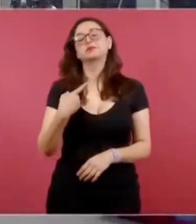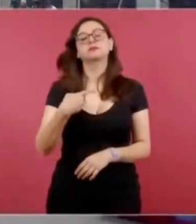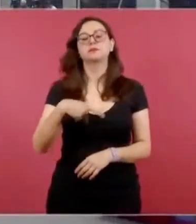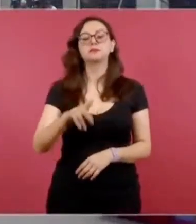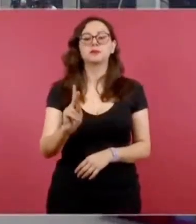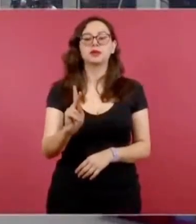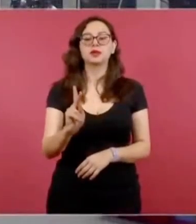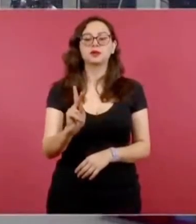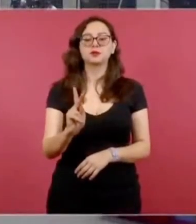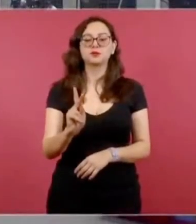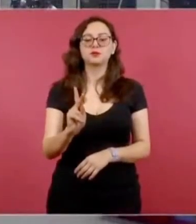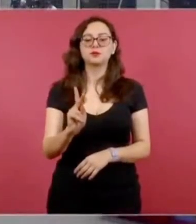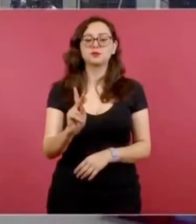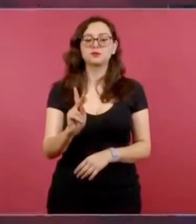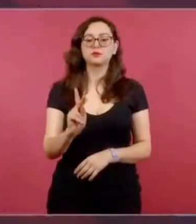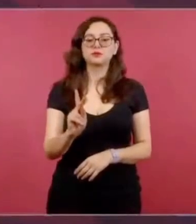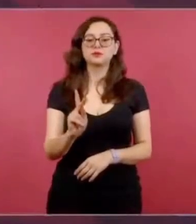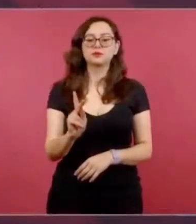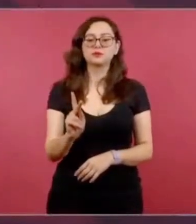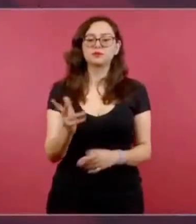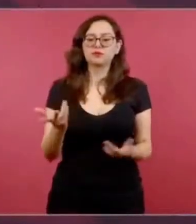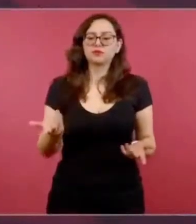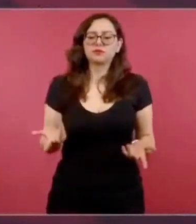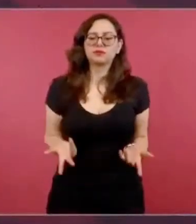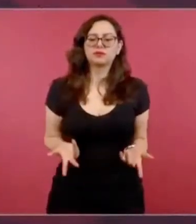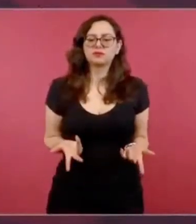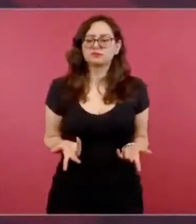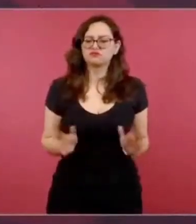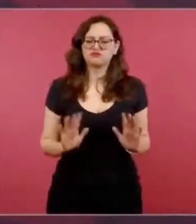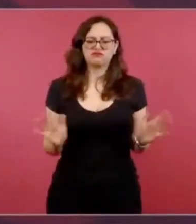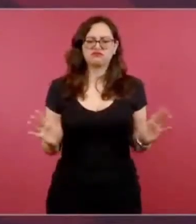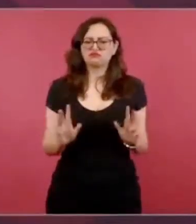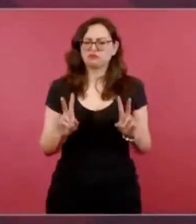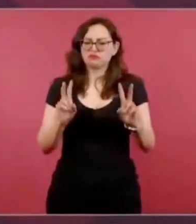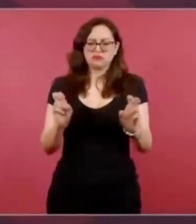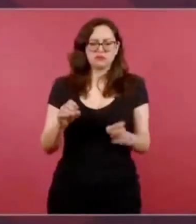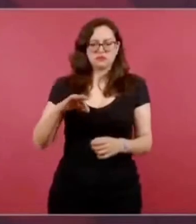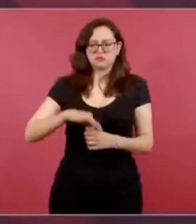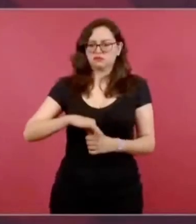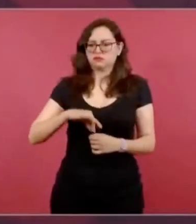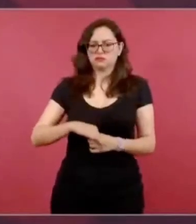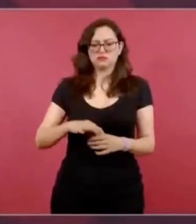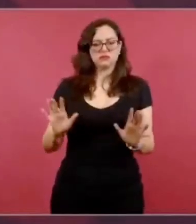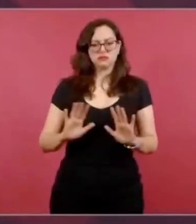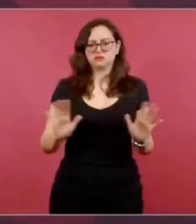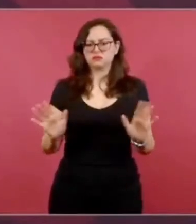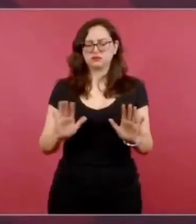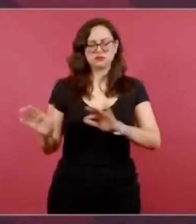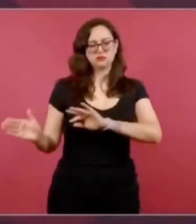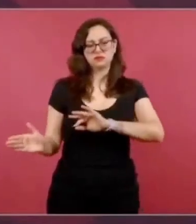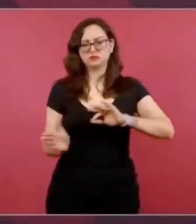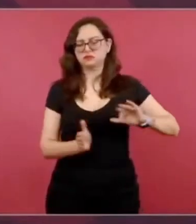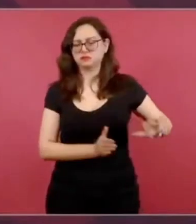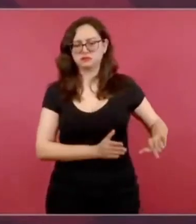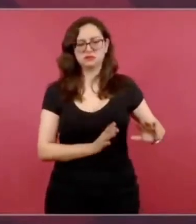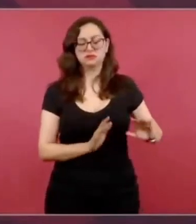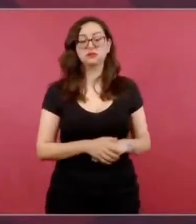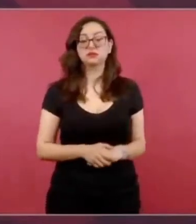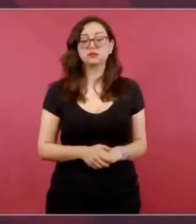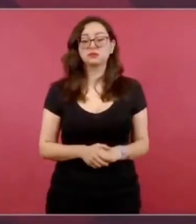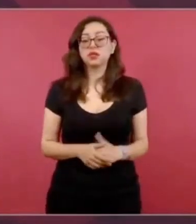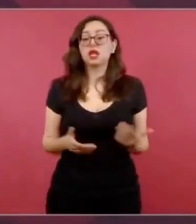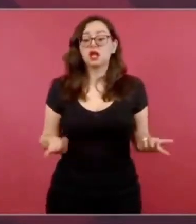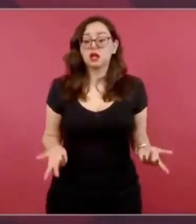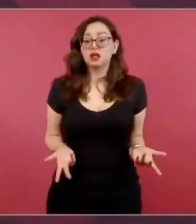no hablamos de nada de elección ni nada. O sea, si acaso el mensaje es que lo mejor